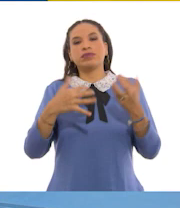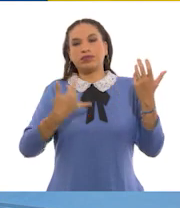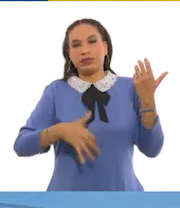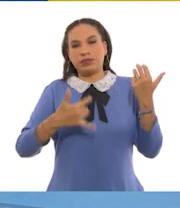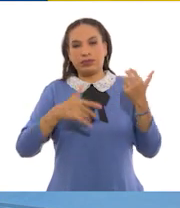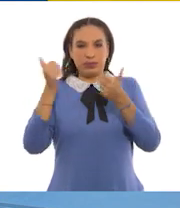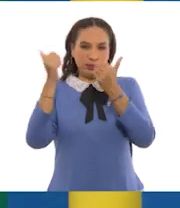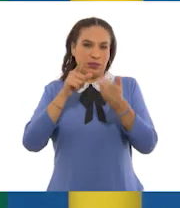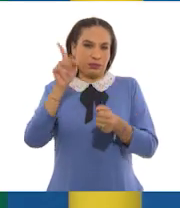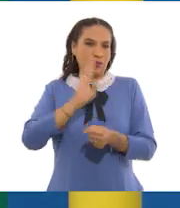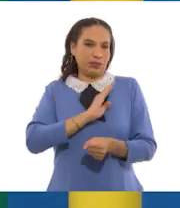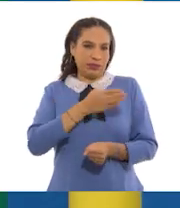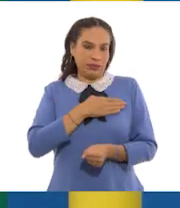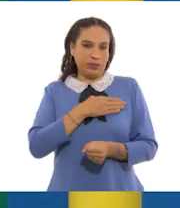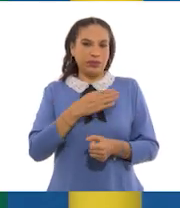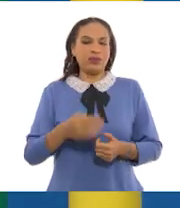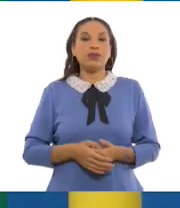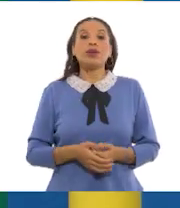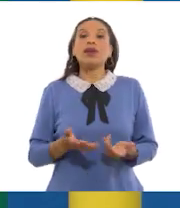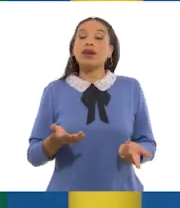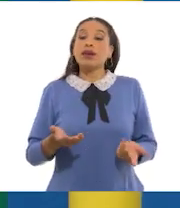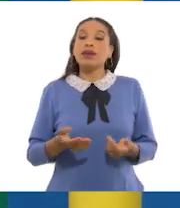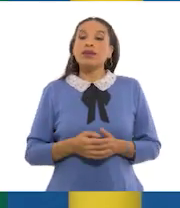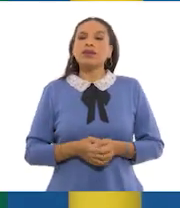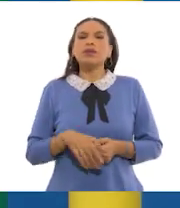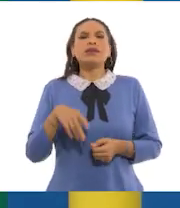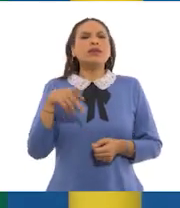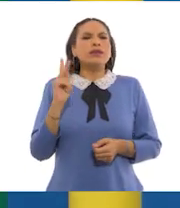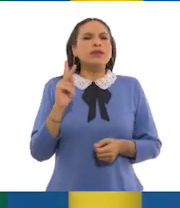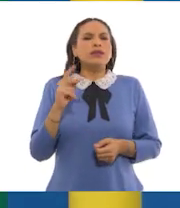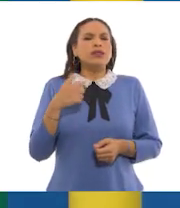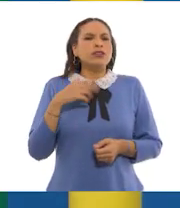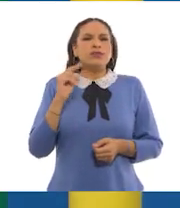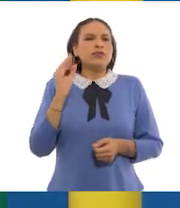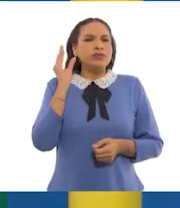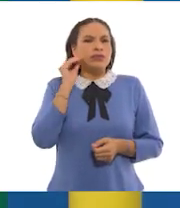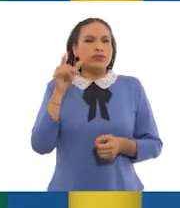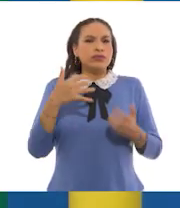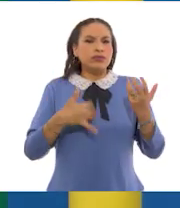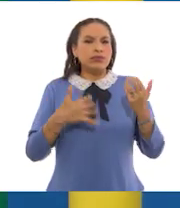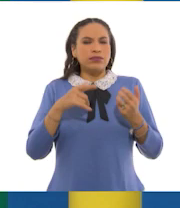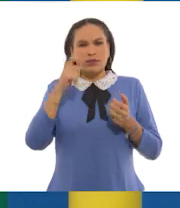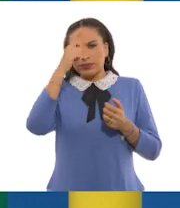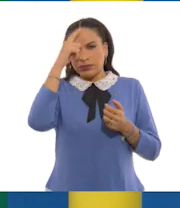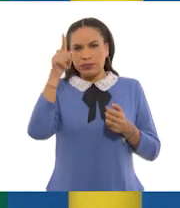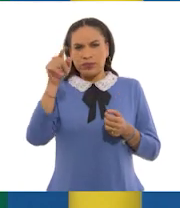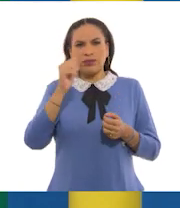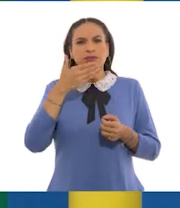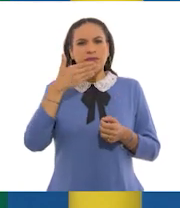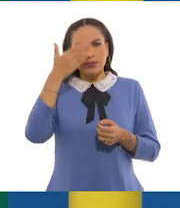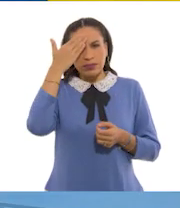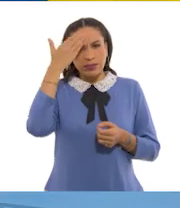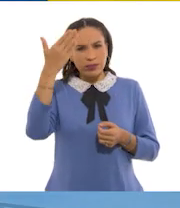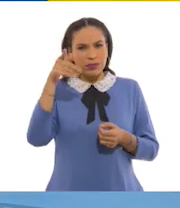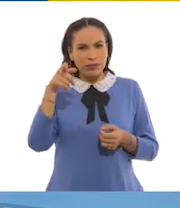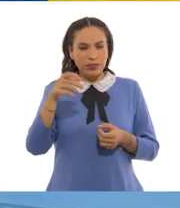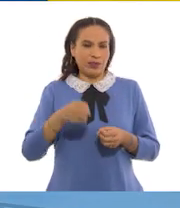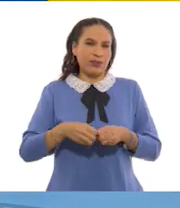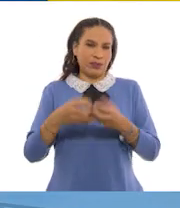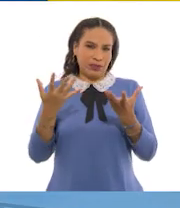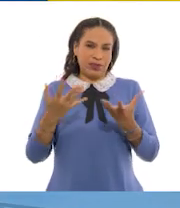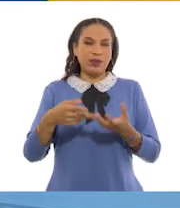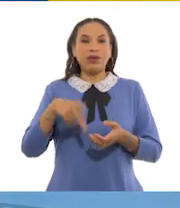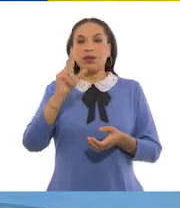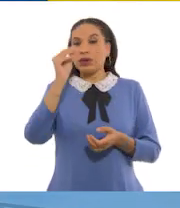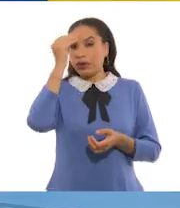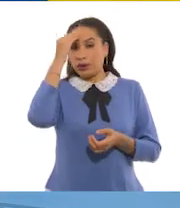guitarra la trajeron ellos. Oiga, maestra, pero yo había escuchado que la guitarra la habían inventado los árabes. Claro,